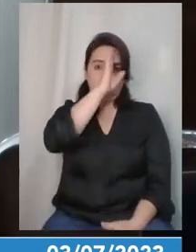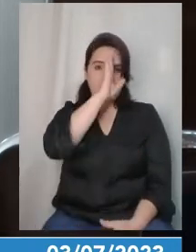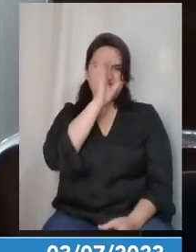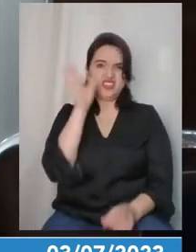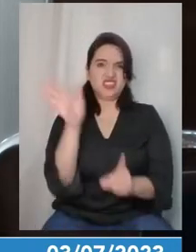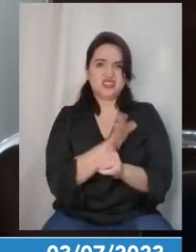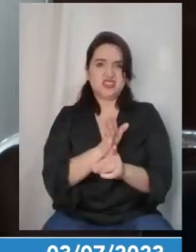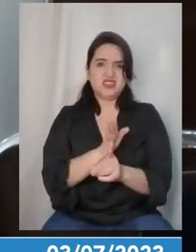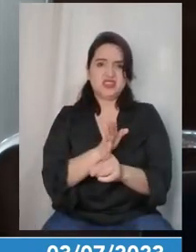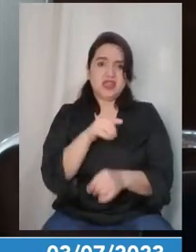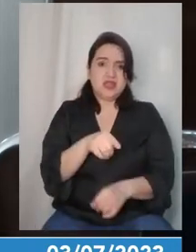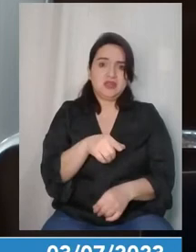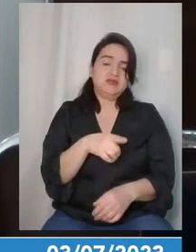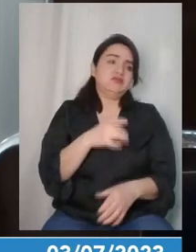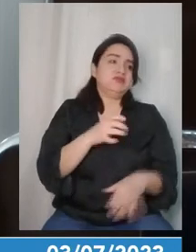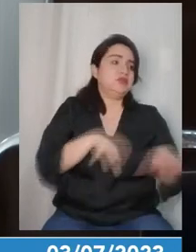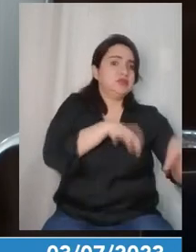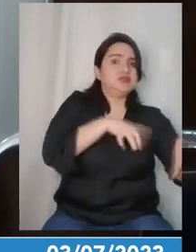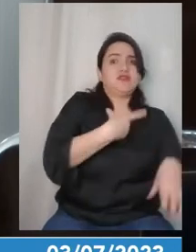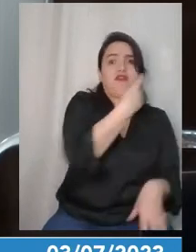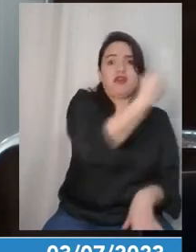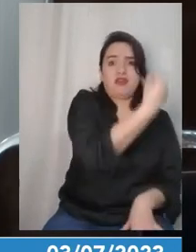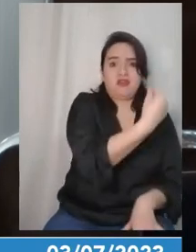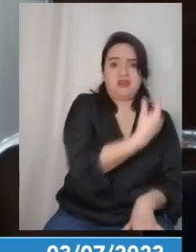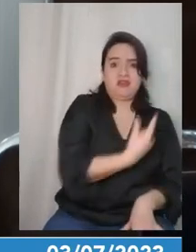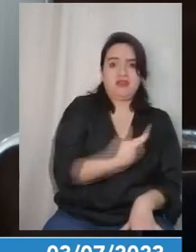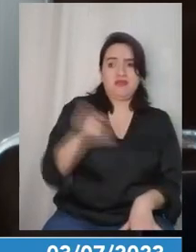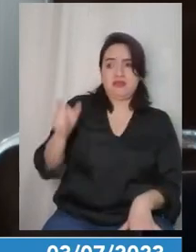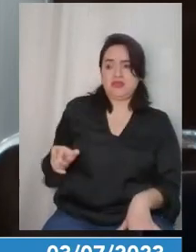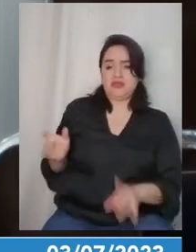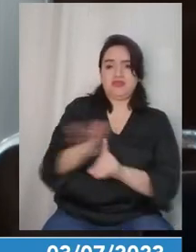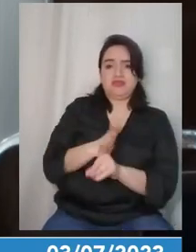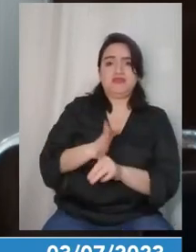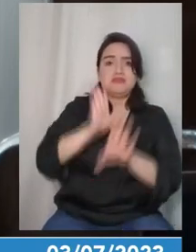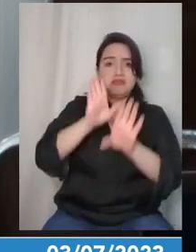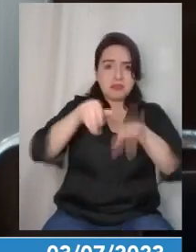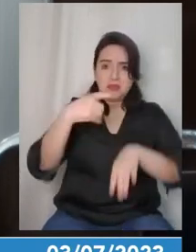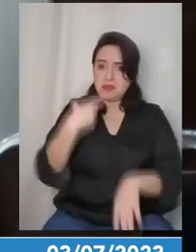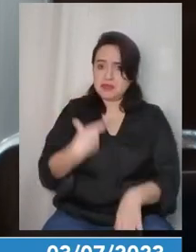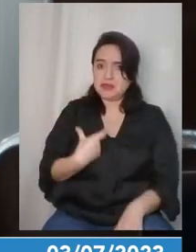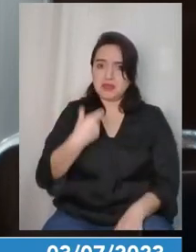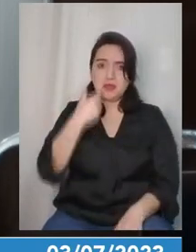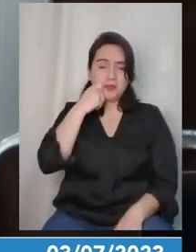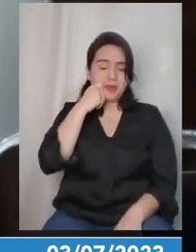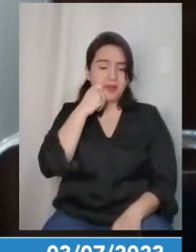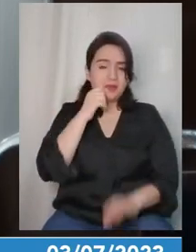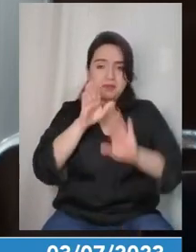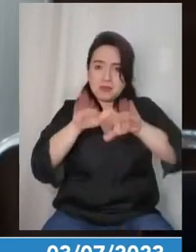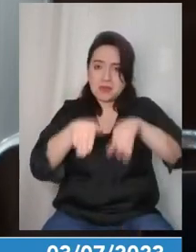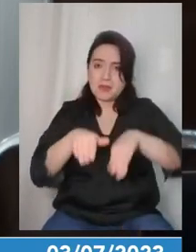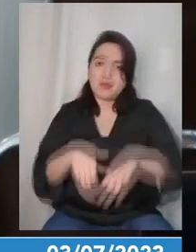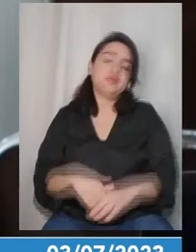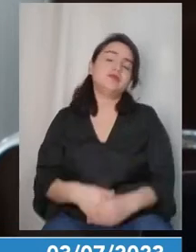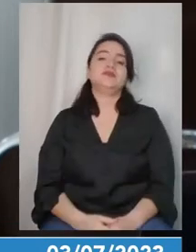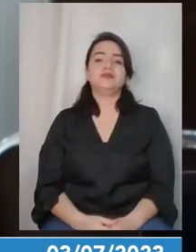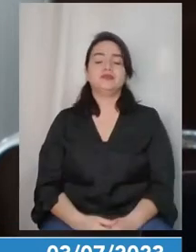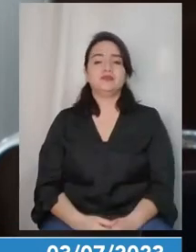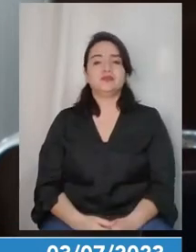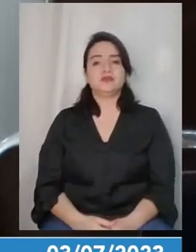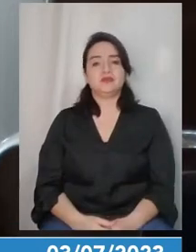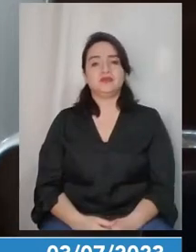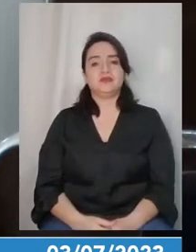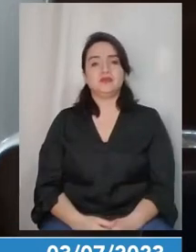golpeó, y a lo igual como podría hacerlo una persona, ¿ya? Entonces, toda medida que deba ser tomada, por